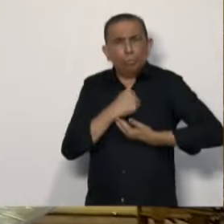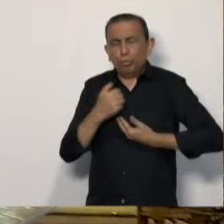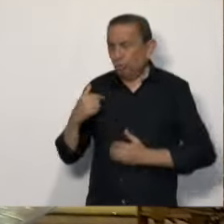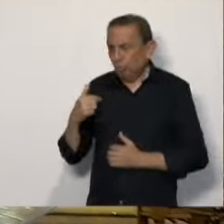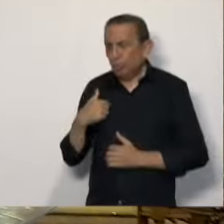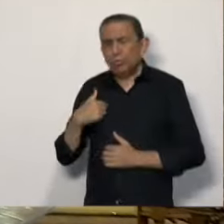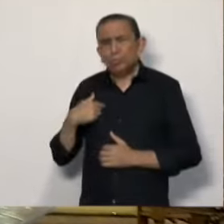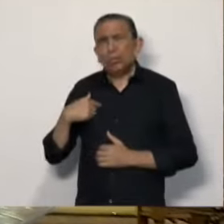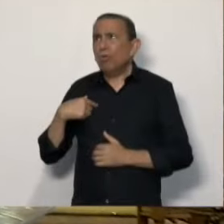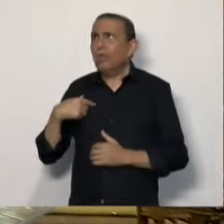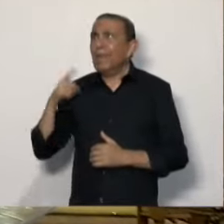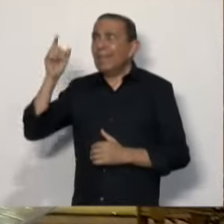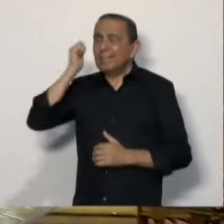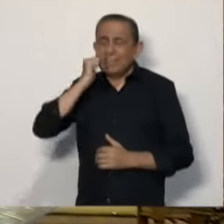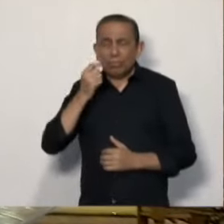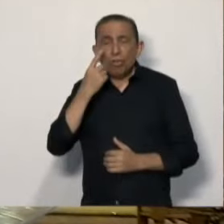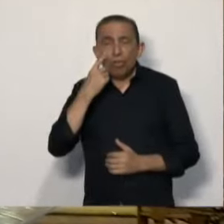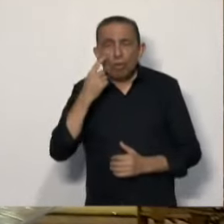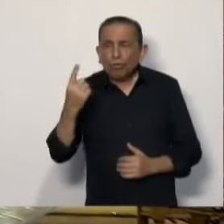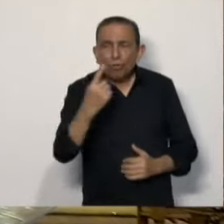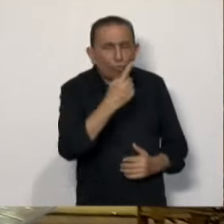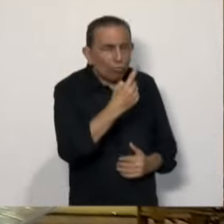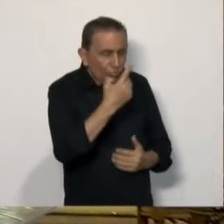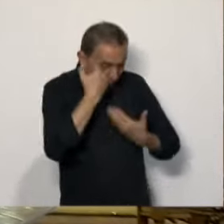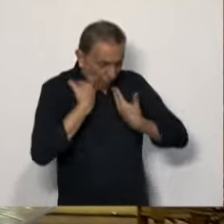sondeo el corazón y examino las entrañas».